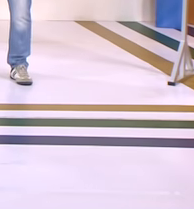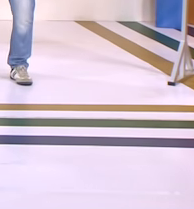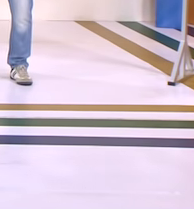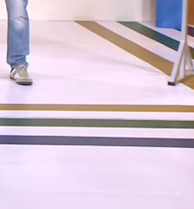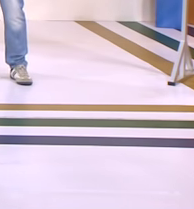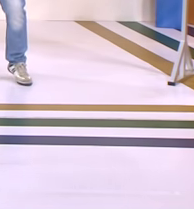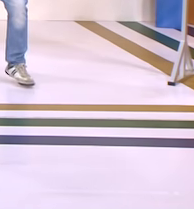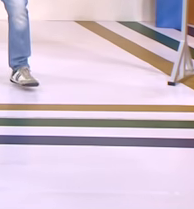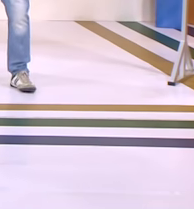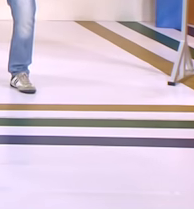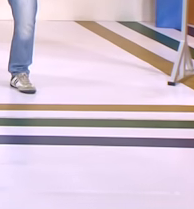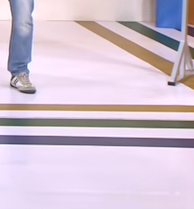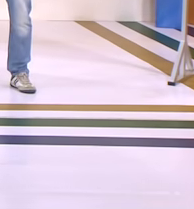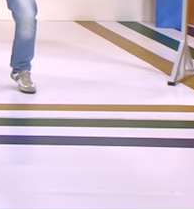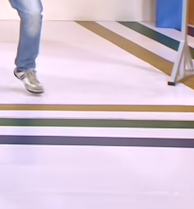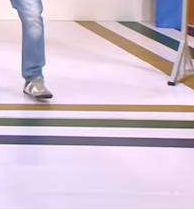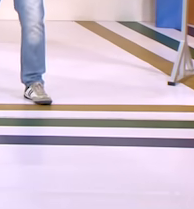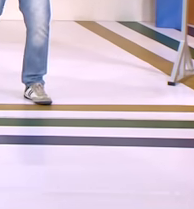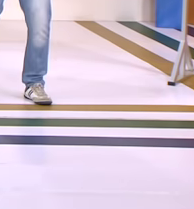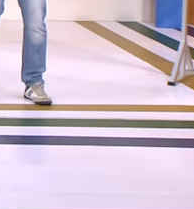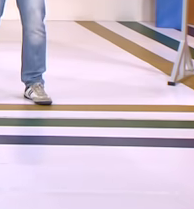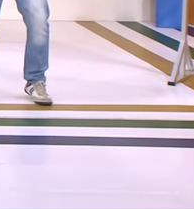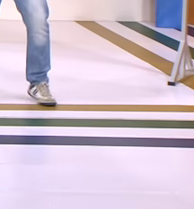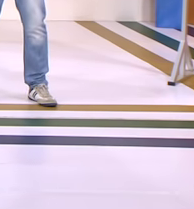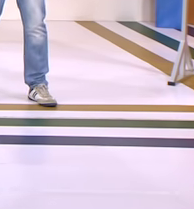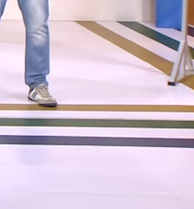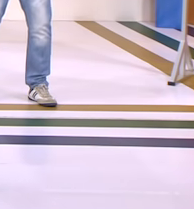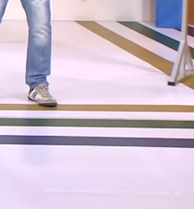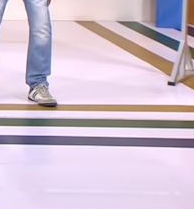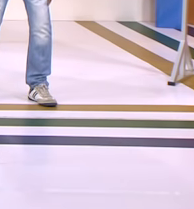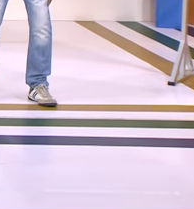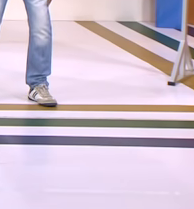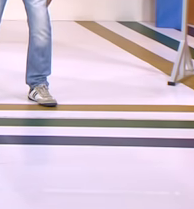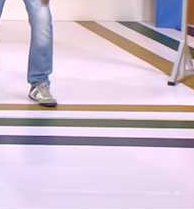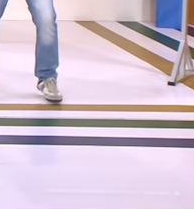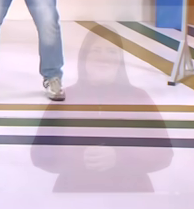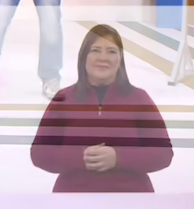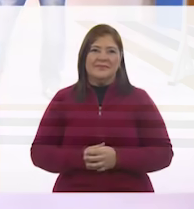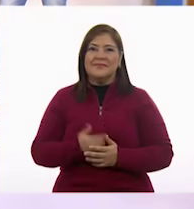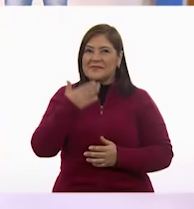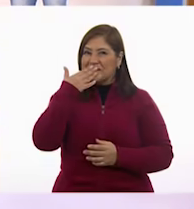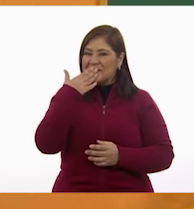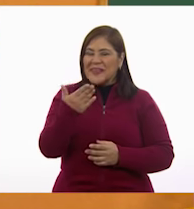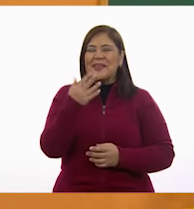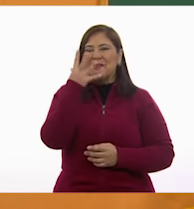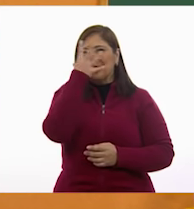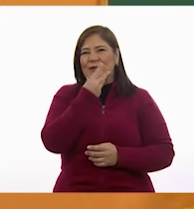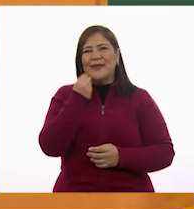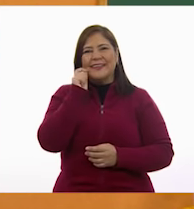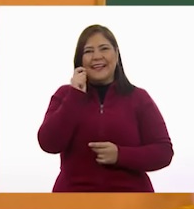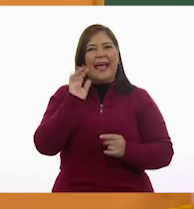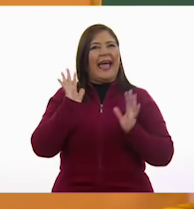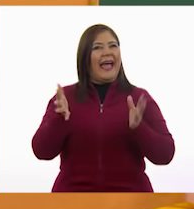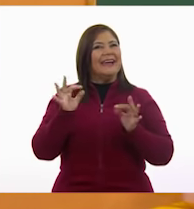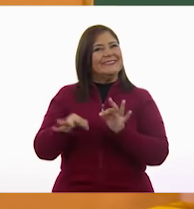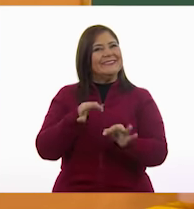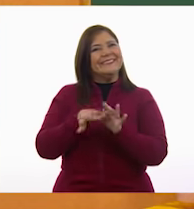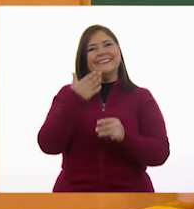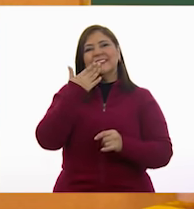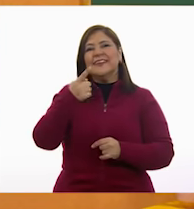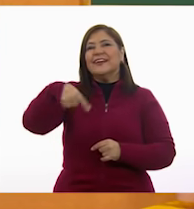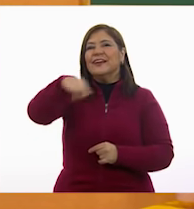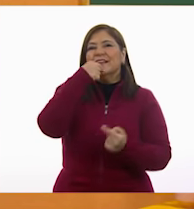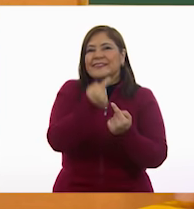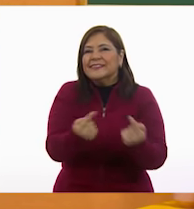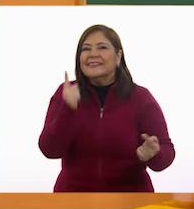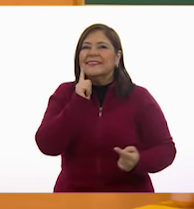etuki, tuki, epo, etuki, tuki, Ah, muy bien, qué bonito, ya nos salió. ¿Qué tal, niñas y niños